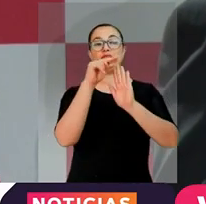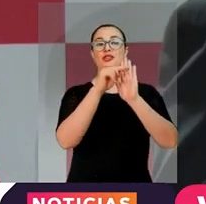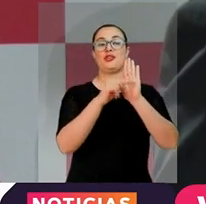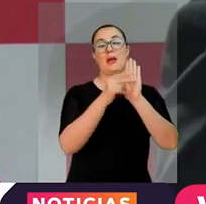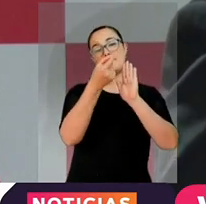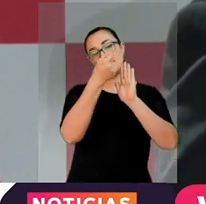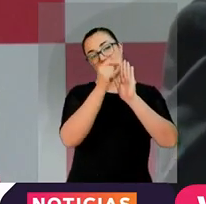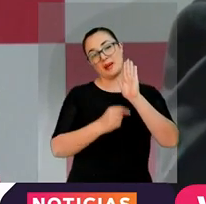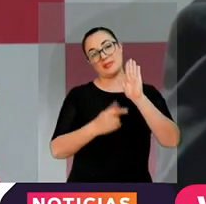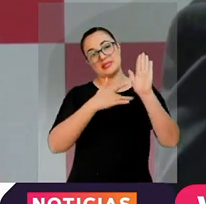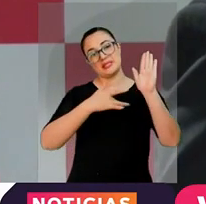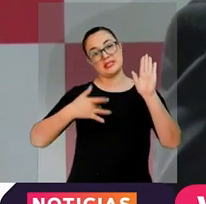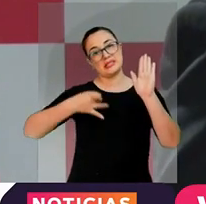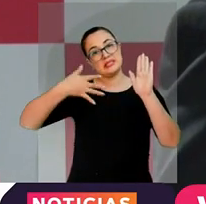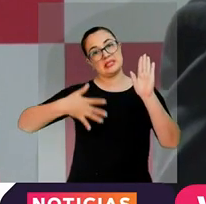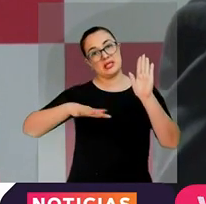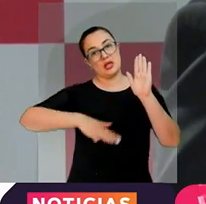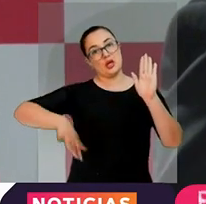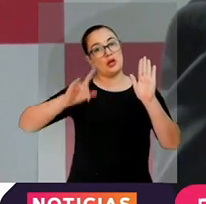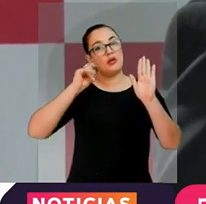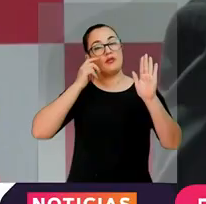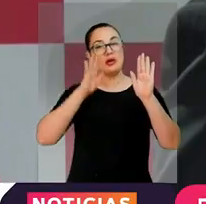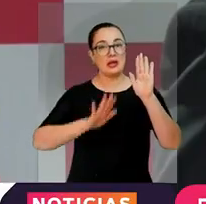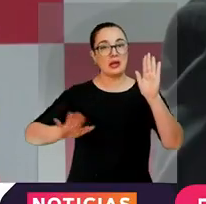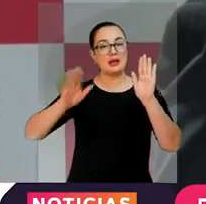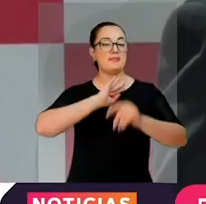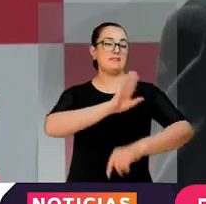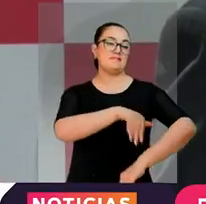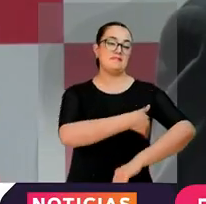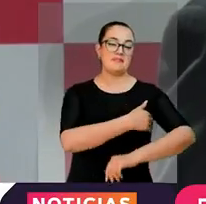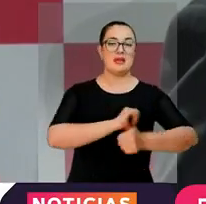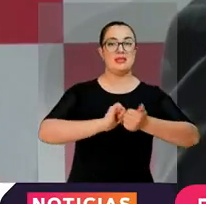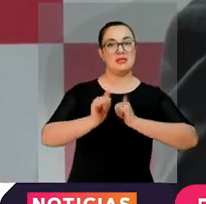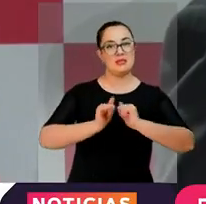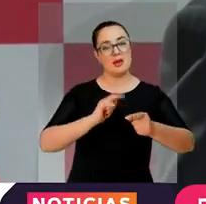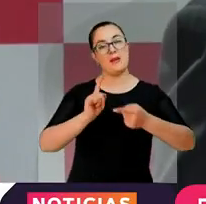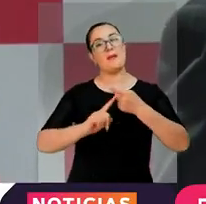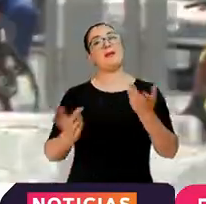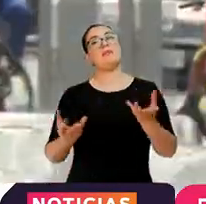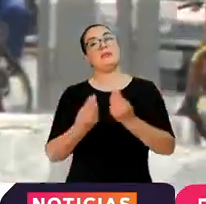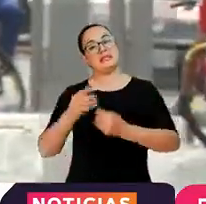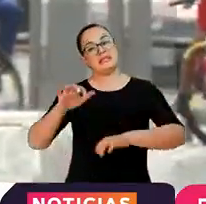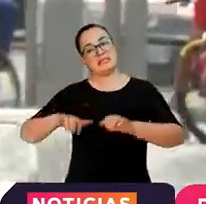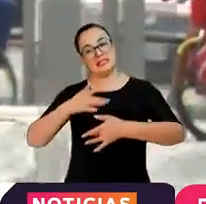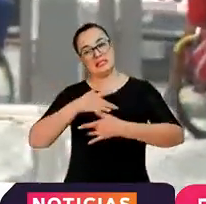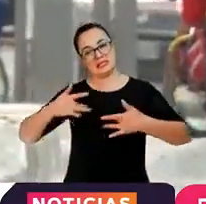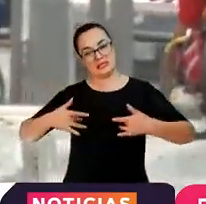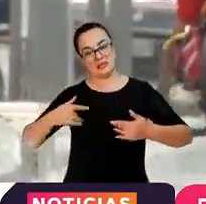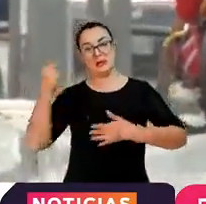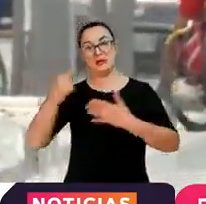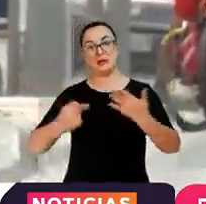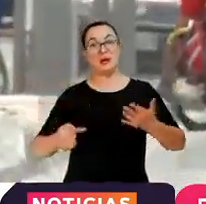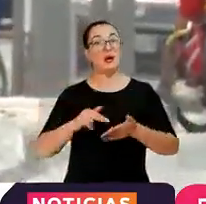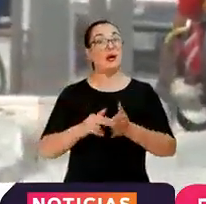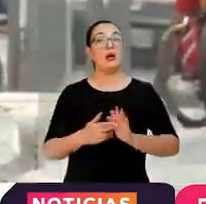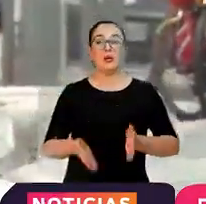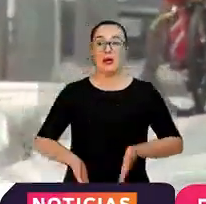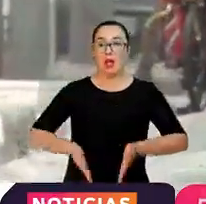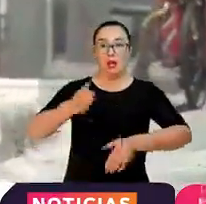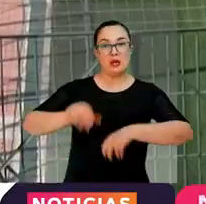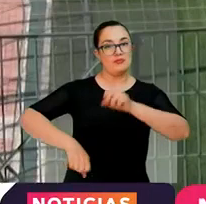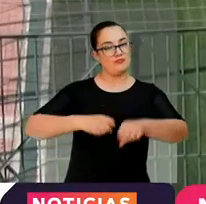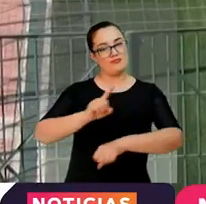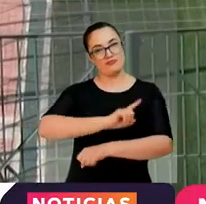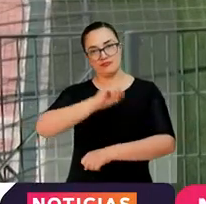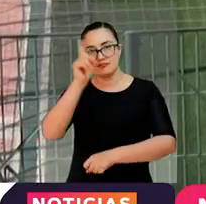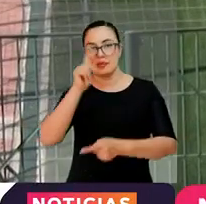bioseguridad establecidas por el gobierno nacional por el ministerio del deporte por la misma secretaría de salud no será habilitada la ciclovía dominical y los